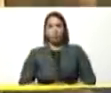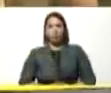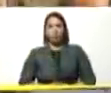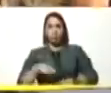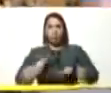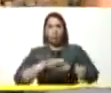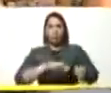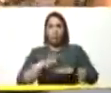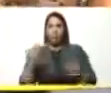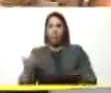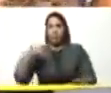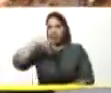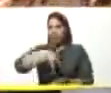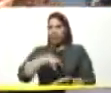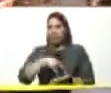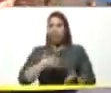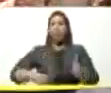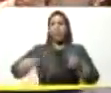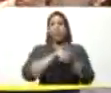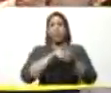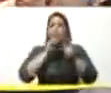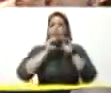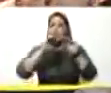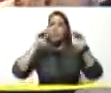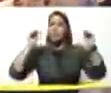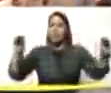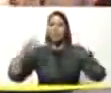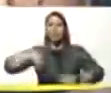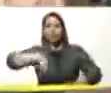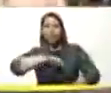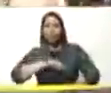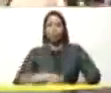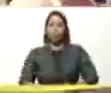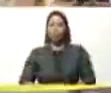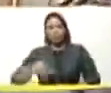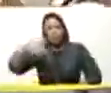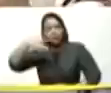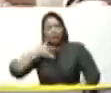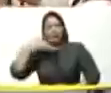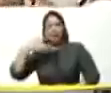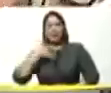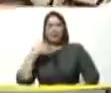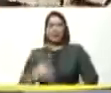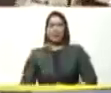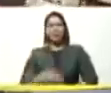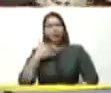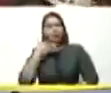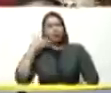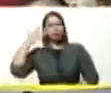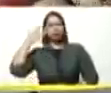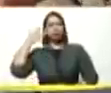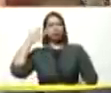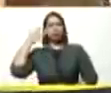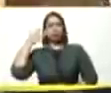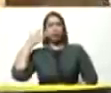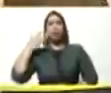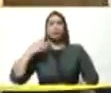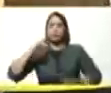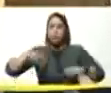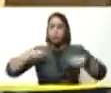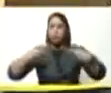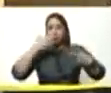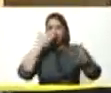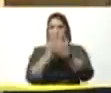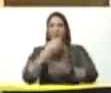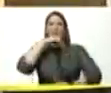porque Carabobo volvió a llamarnos y nosotras y nosotros nos sentimos orgullosos y privilegiados ante la historia